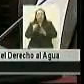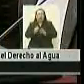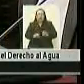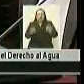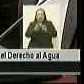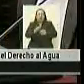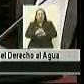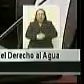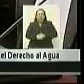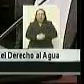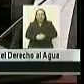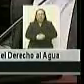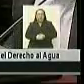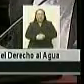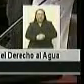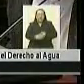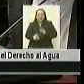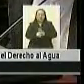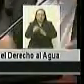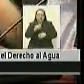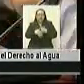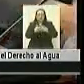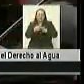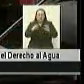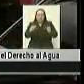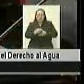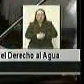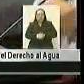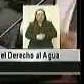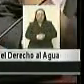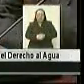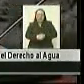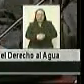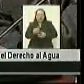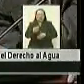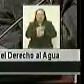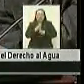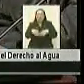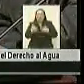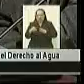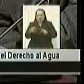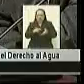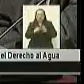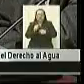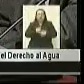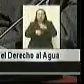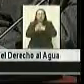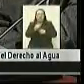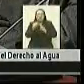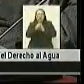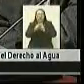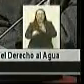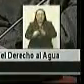tan fundamental como es el derecho al agua de toda la población para que de esta manera se puedan ejercer a su vez otros